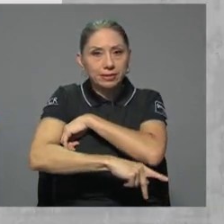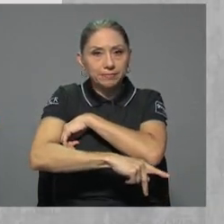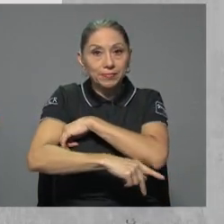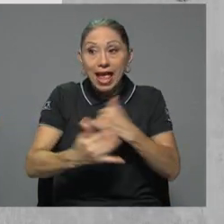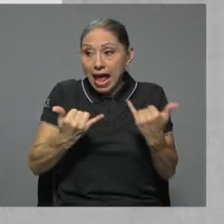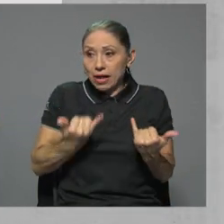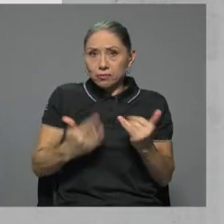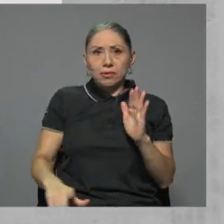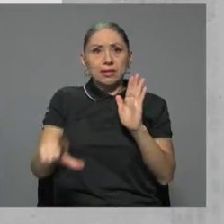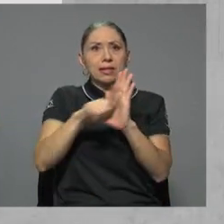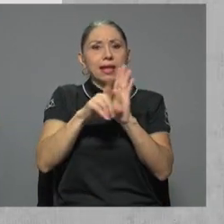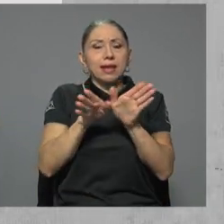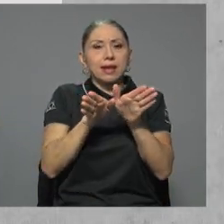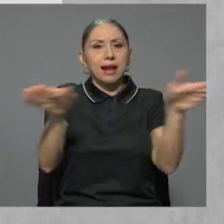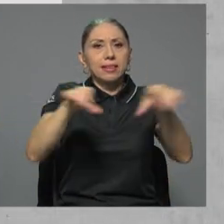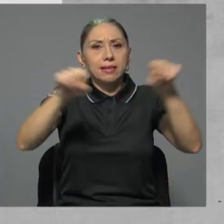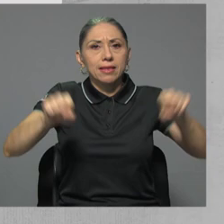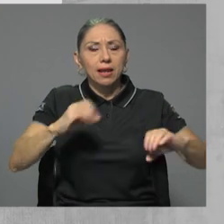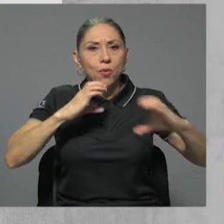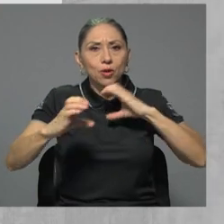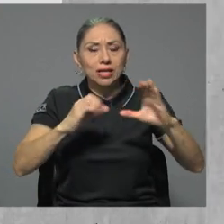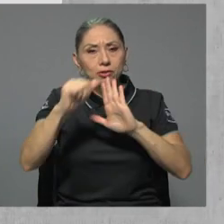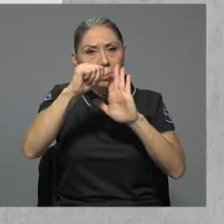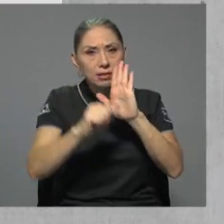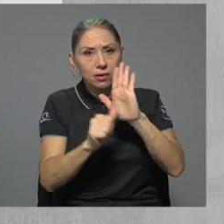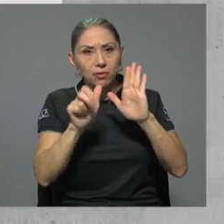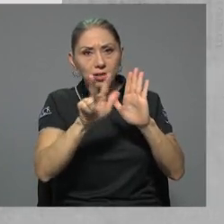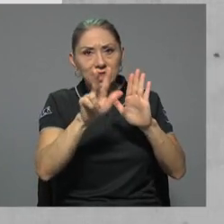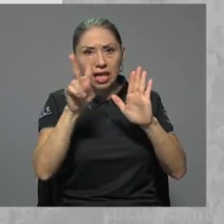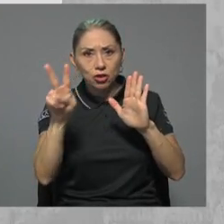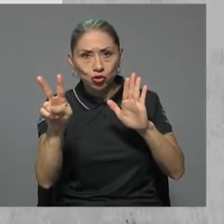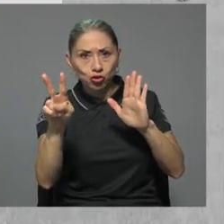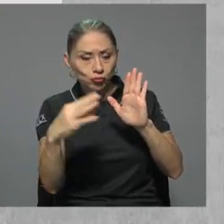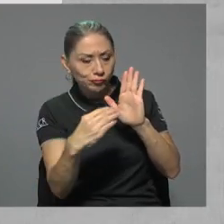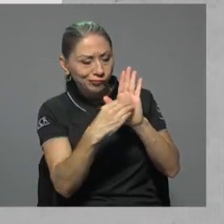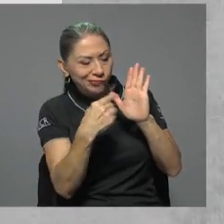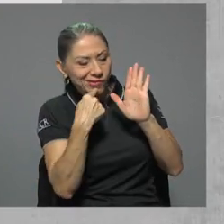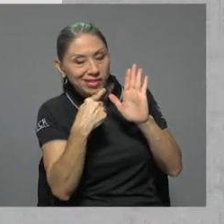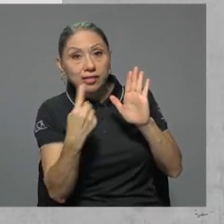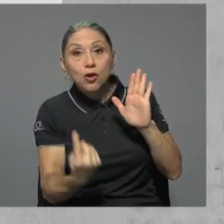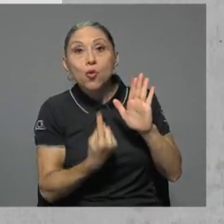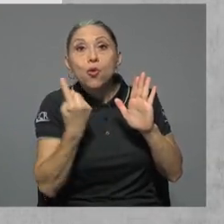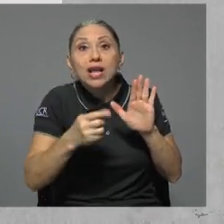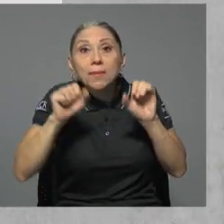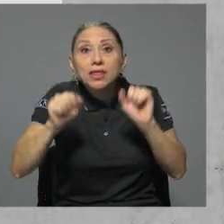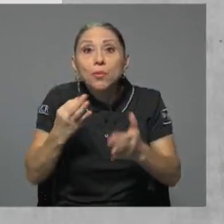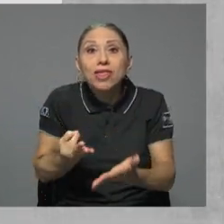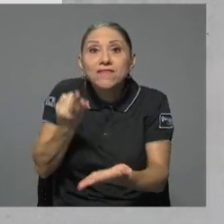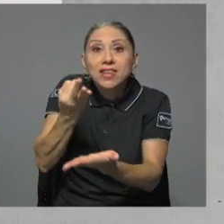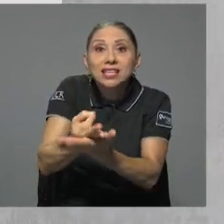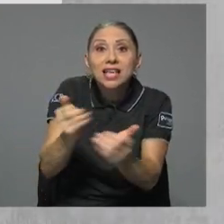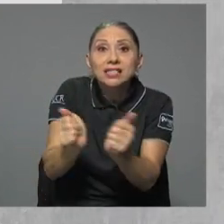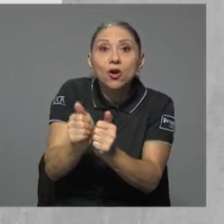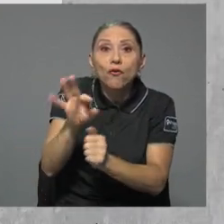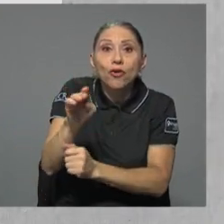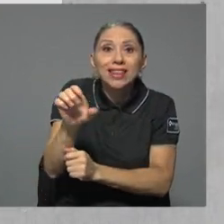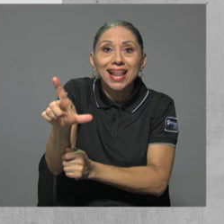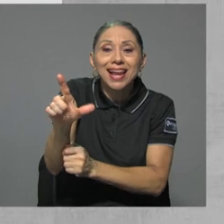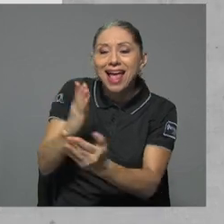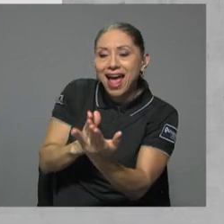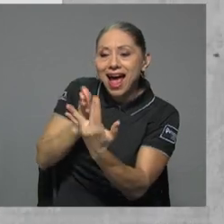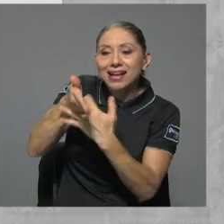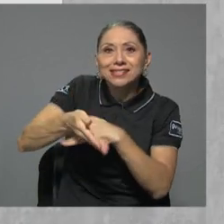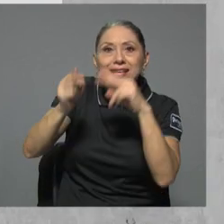actual ley general de telecomunicaciones en su artículo 32 únicamente pueda financiarse con fondos de fonatel el acceso a los servicios de las